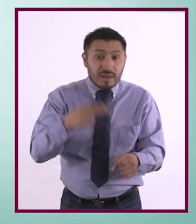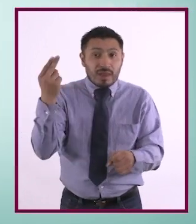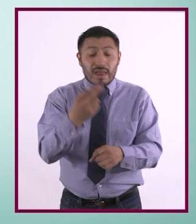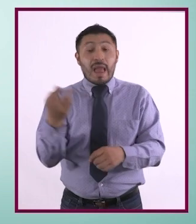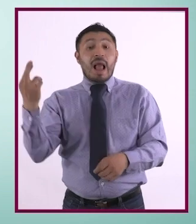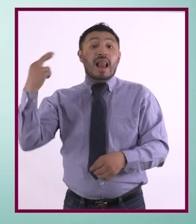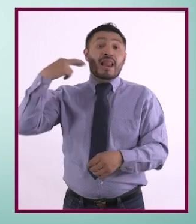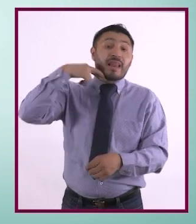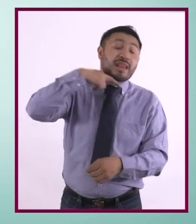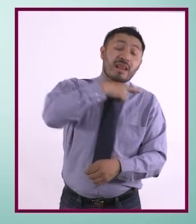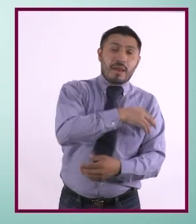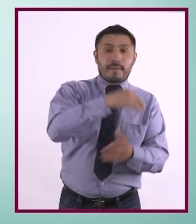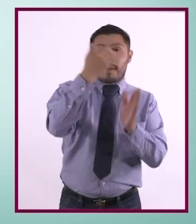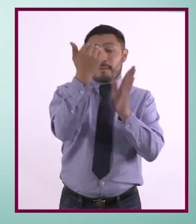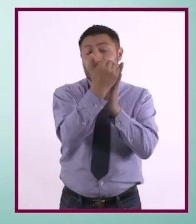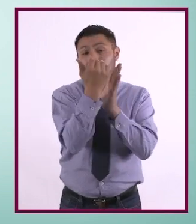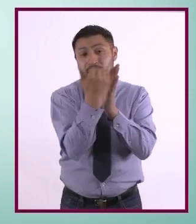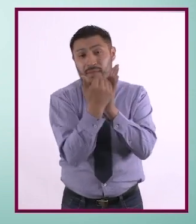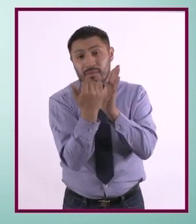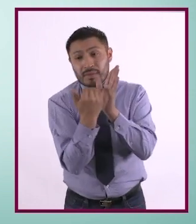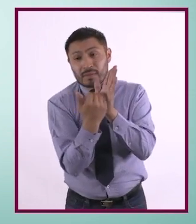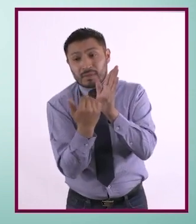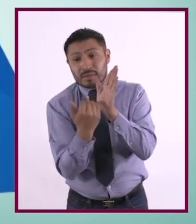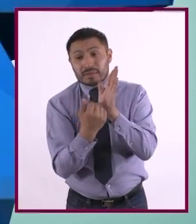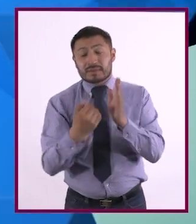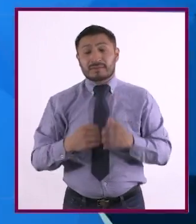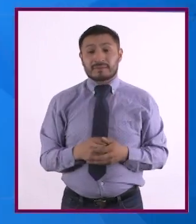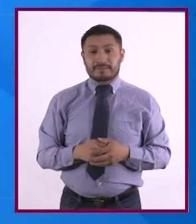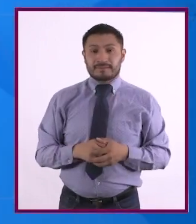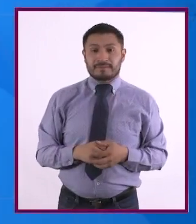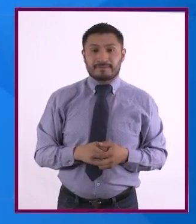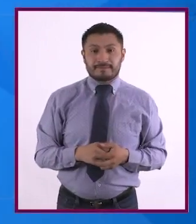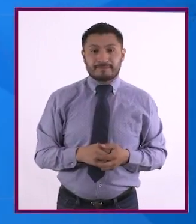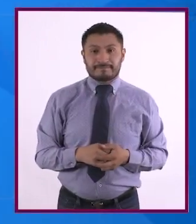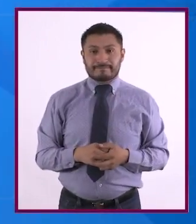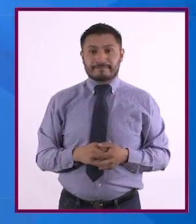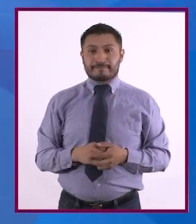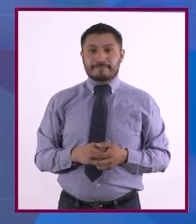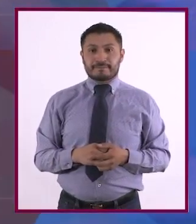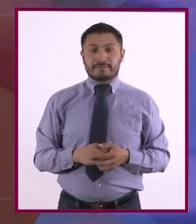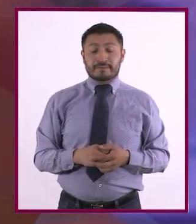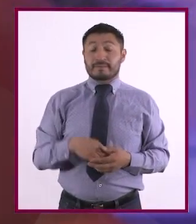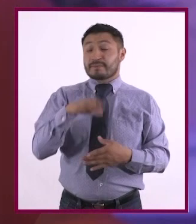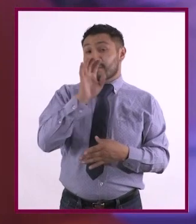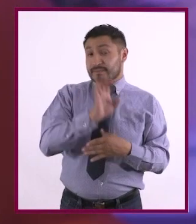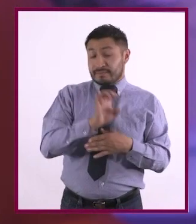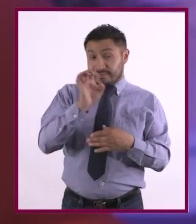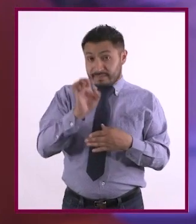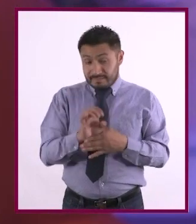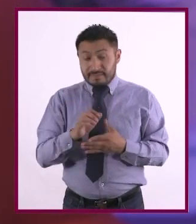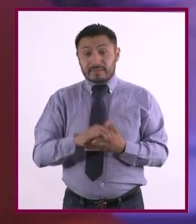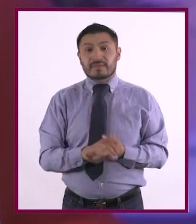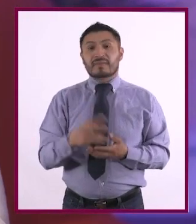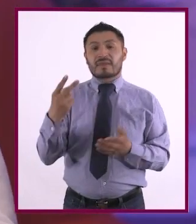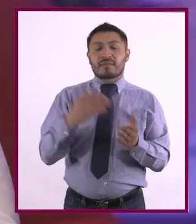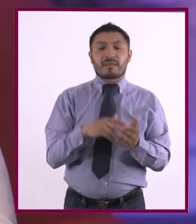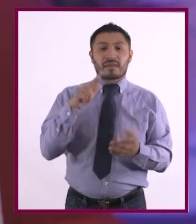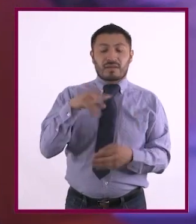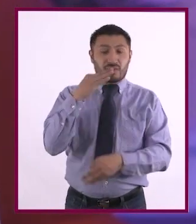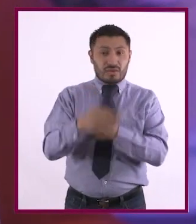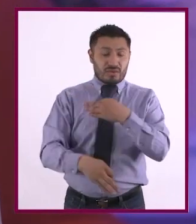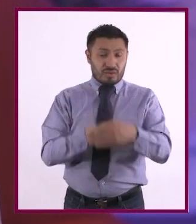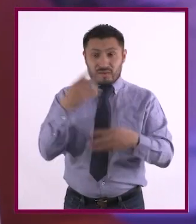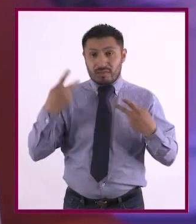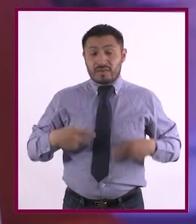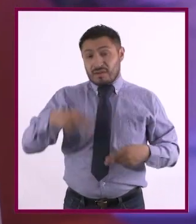serie de pasos coordinados en simultáneo. Entonces, desde 2018, todas y todos